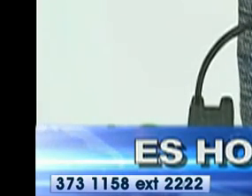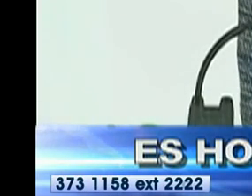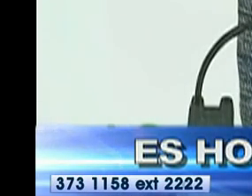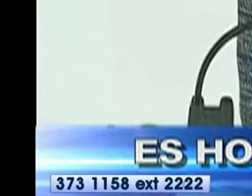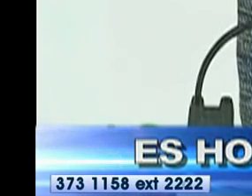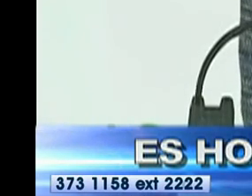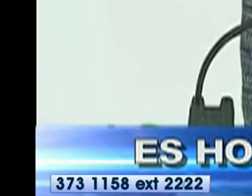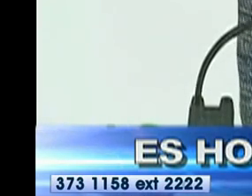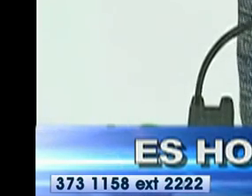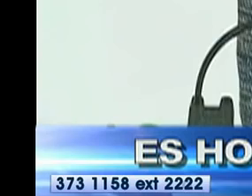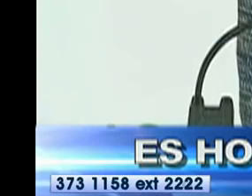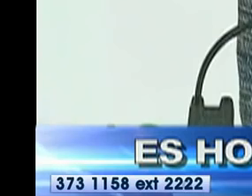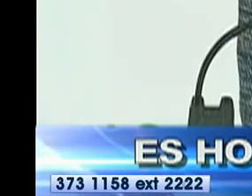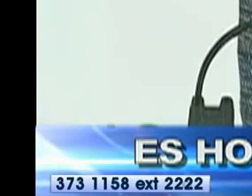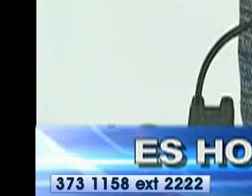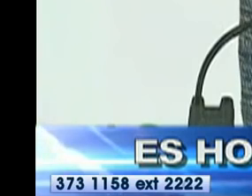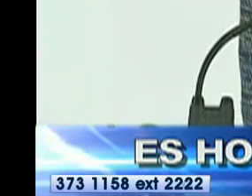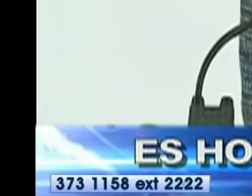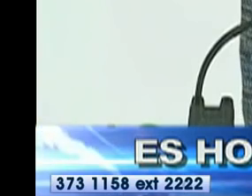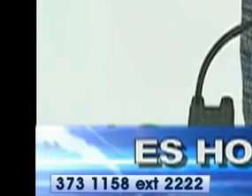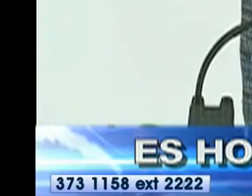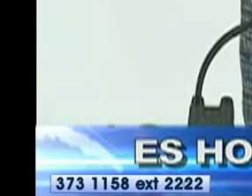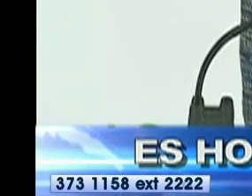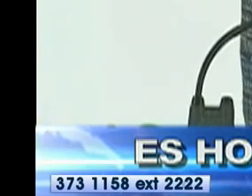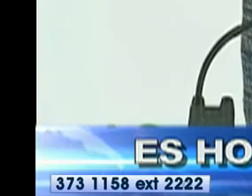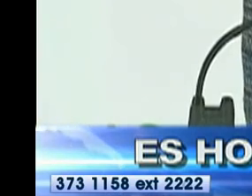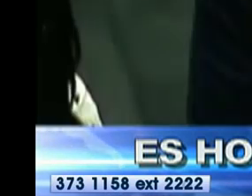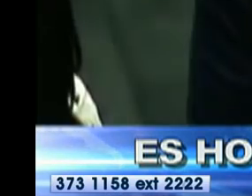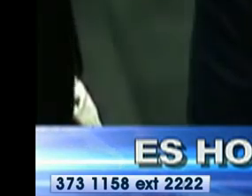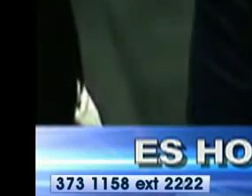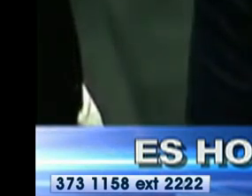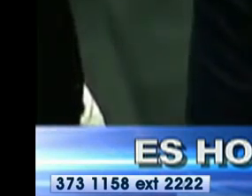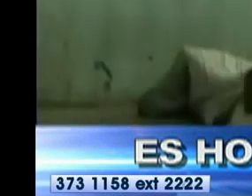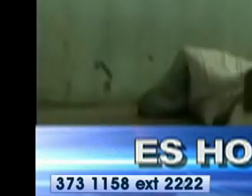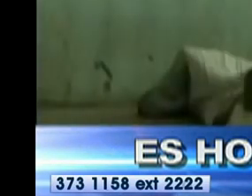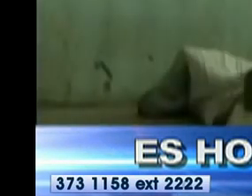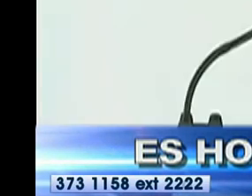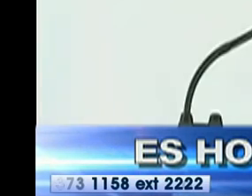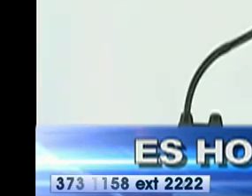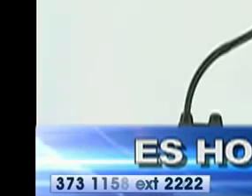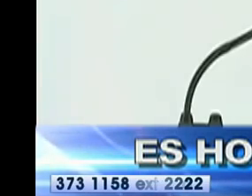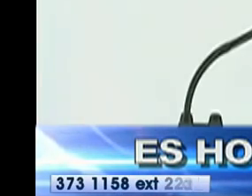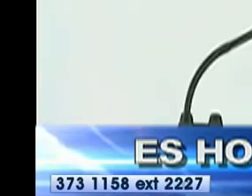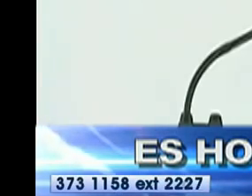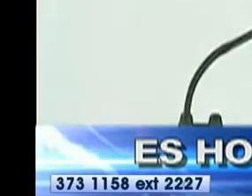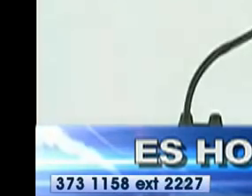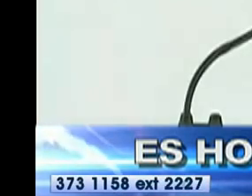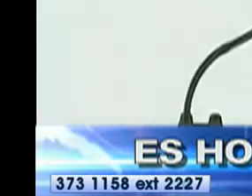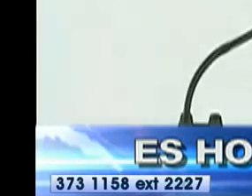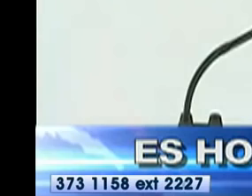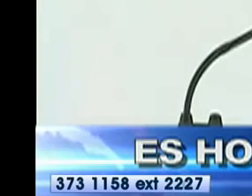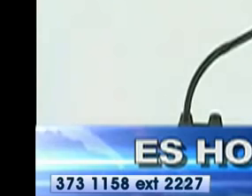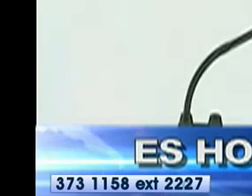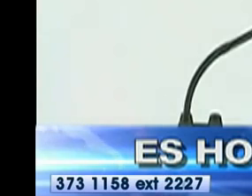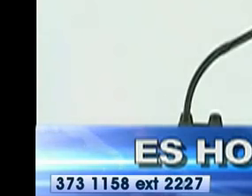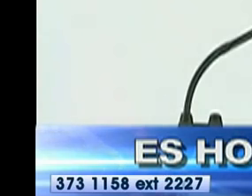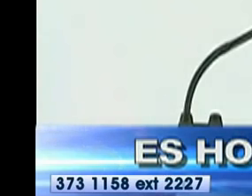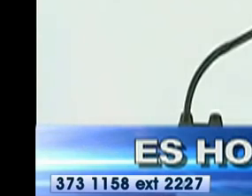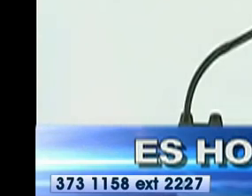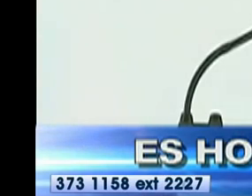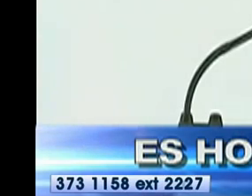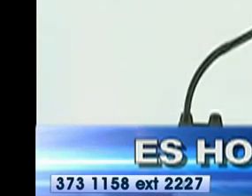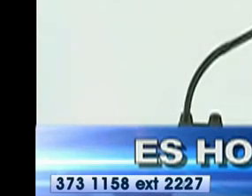señaló Nikki Haley, embajadora de Estados Unidos en las Naciones